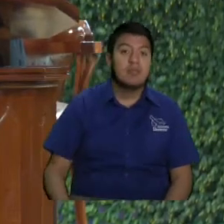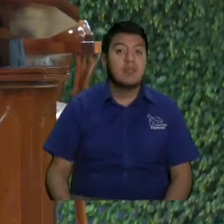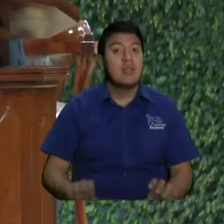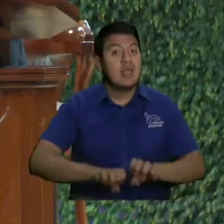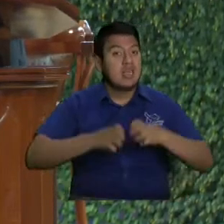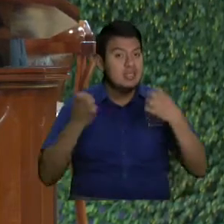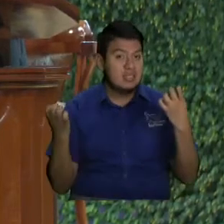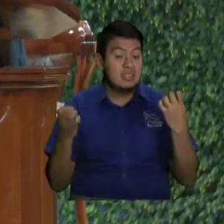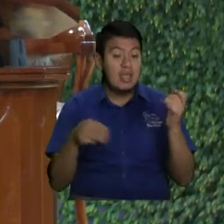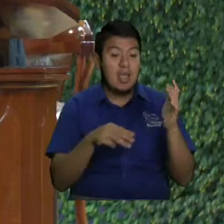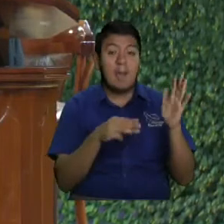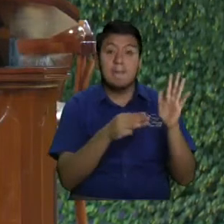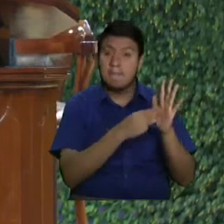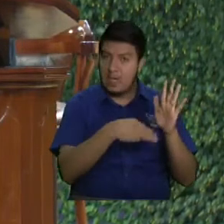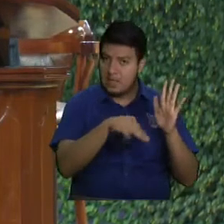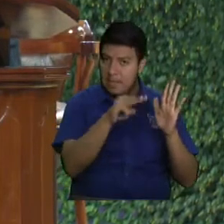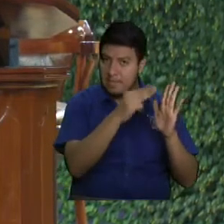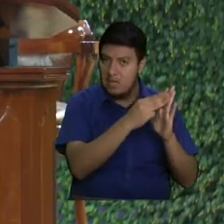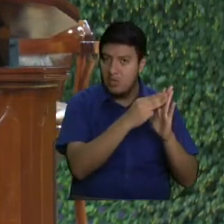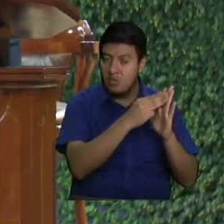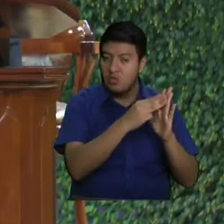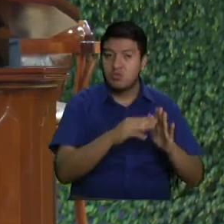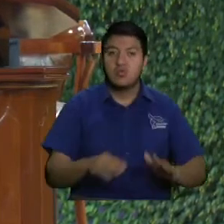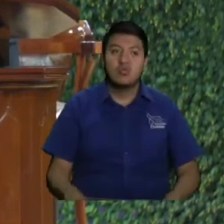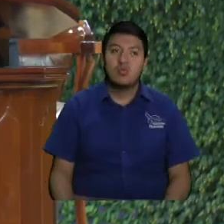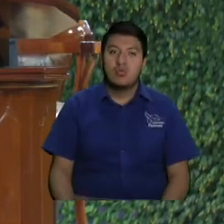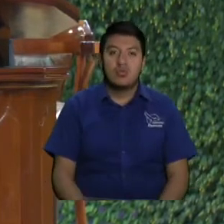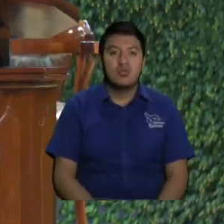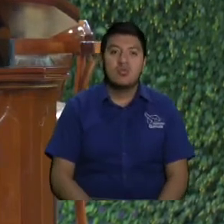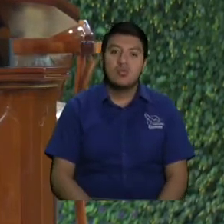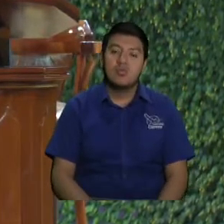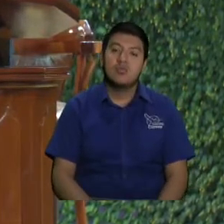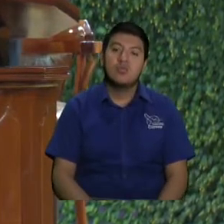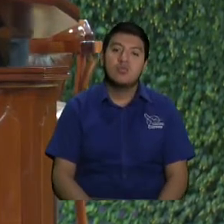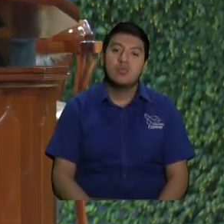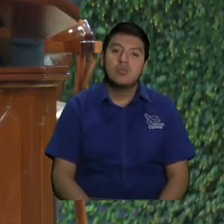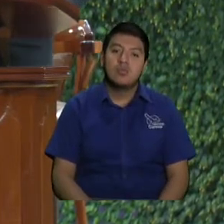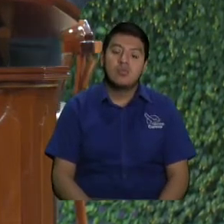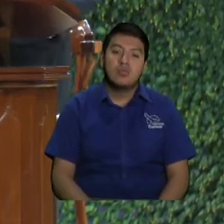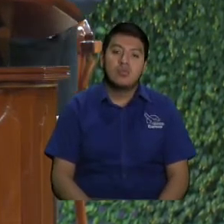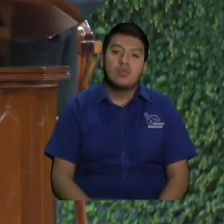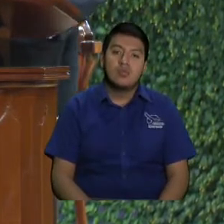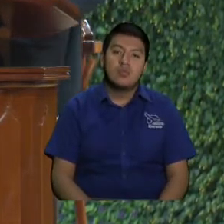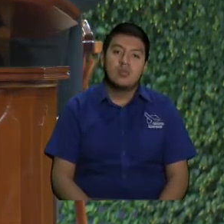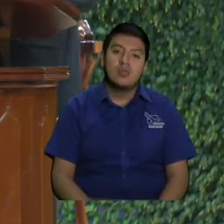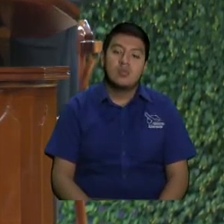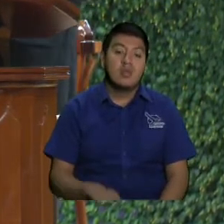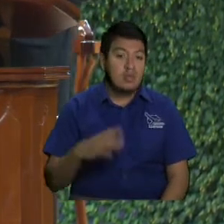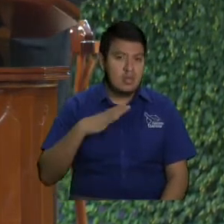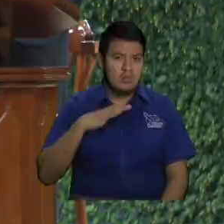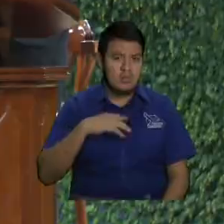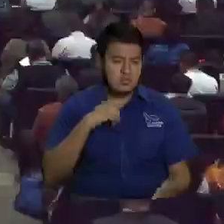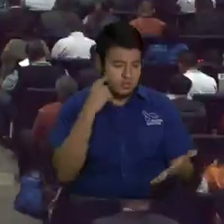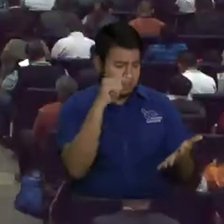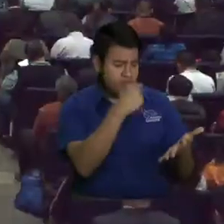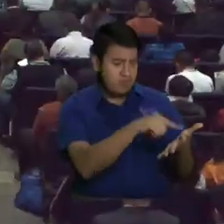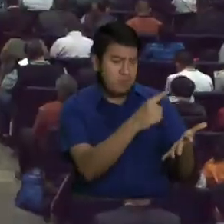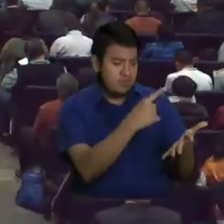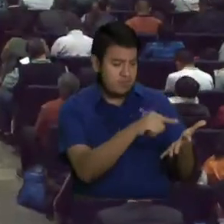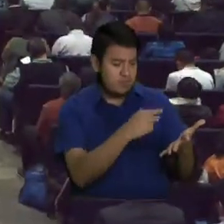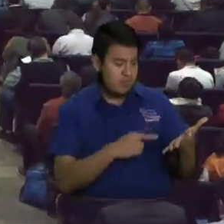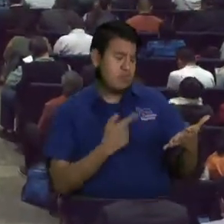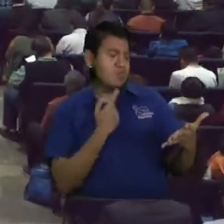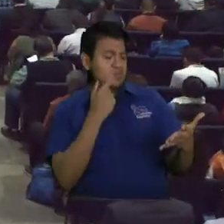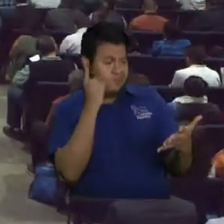Existen mandamientos explícitos e implícitos. Esto tenemos que resaltar, acá tenemos que